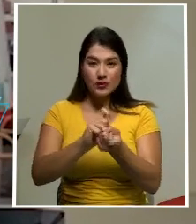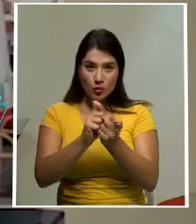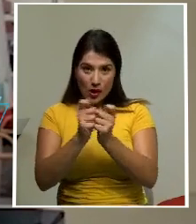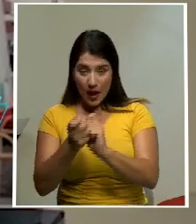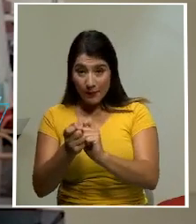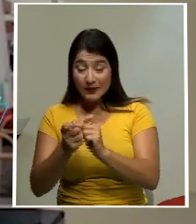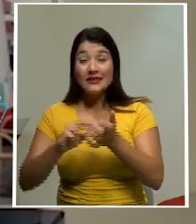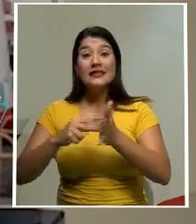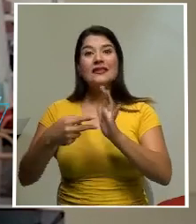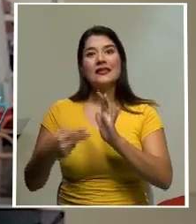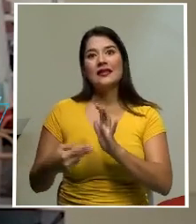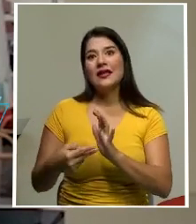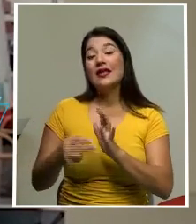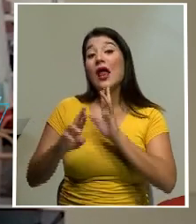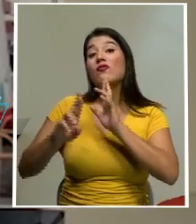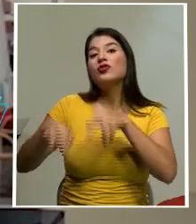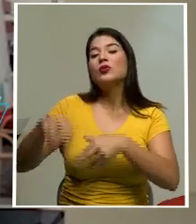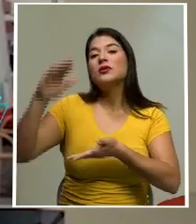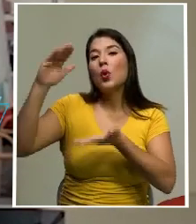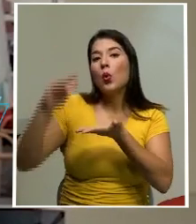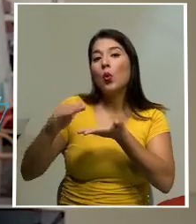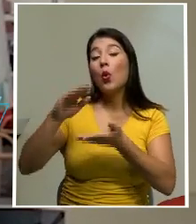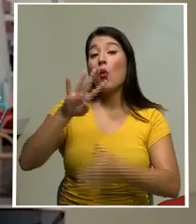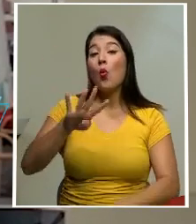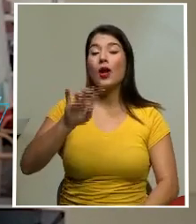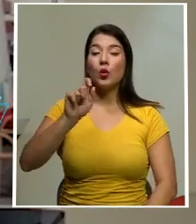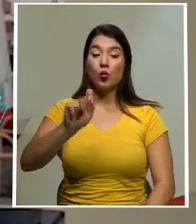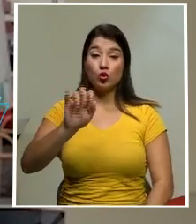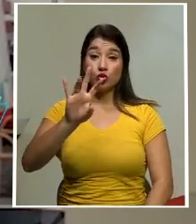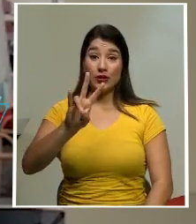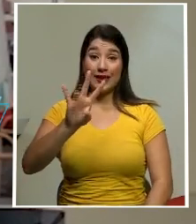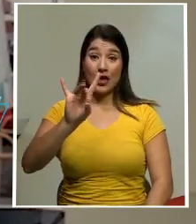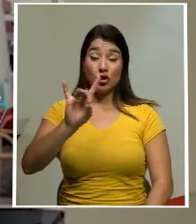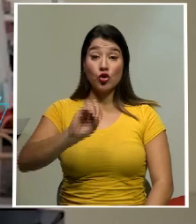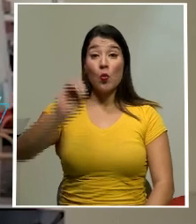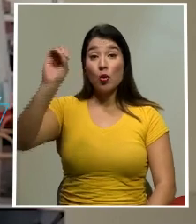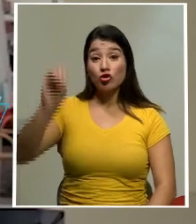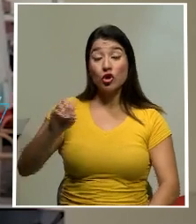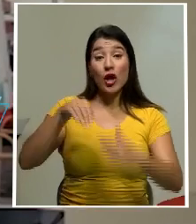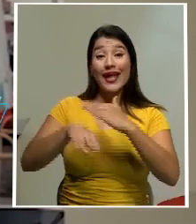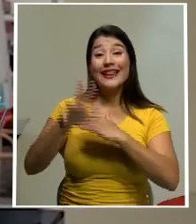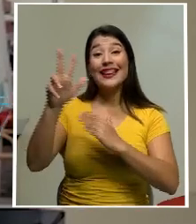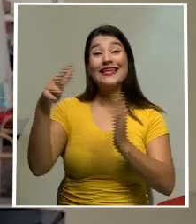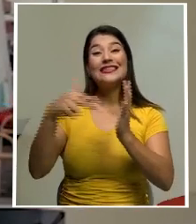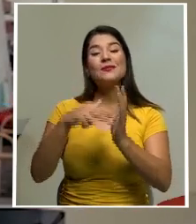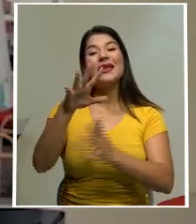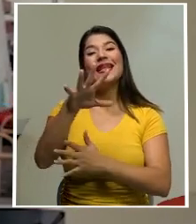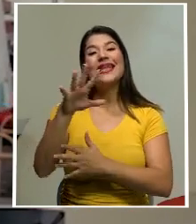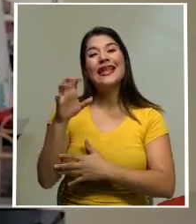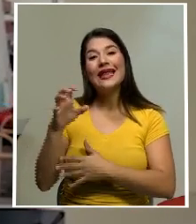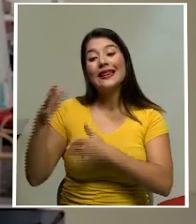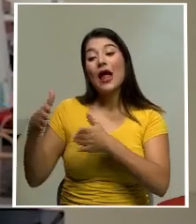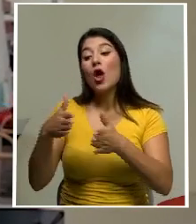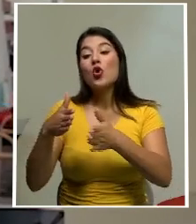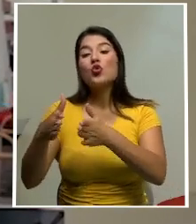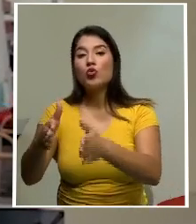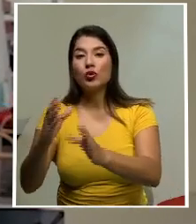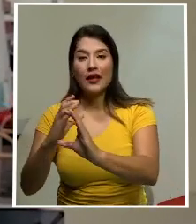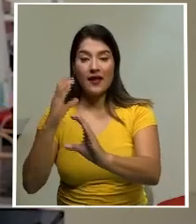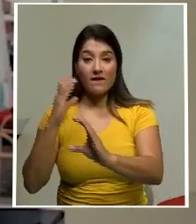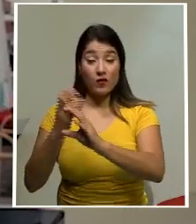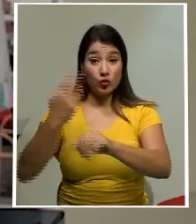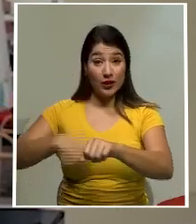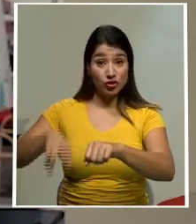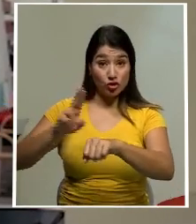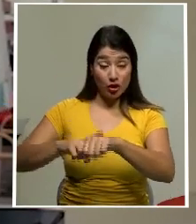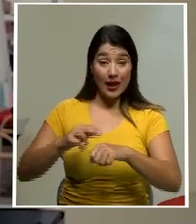o sea, una rebaja de 4,78% en las 3.500 tarifas de buses a nivel nacional. Este